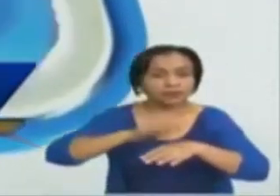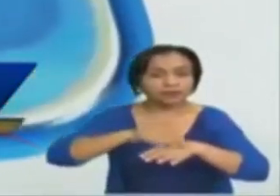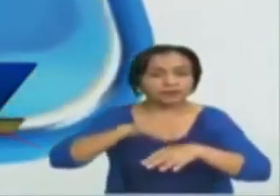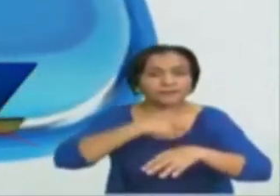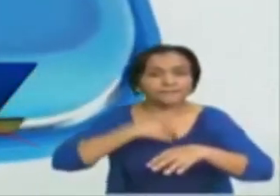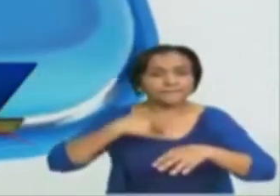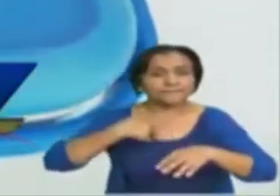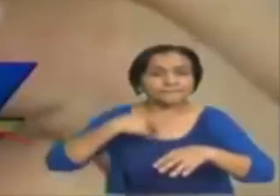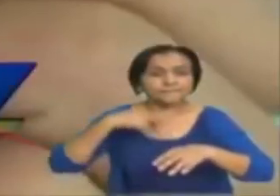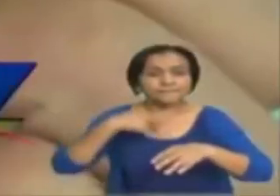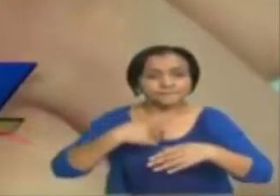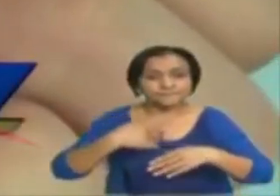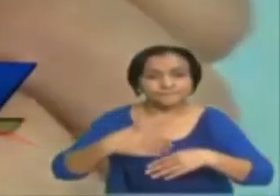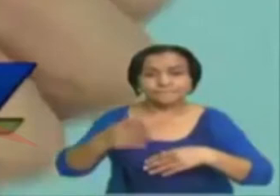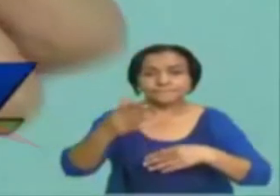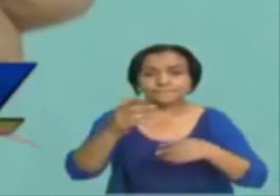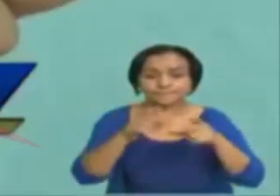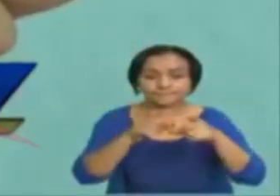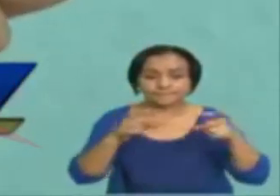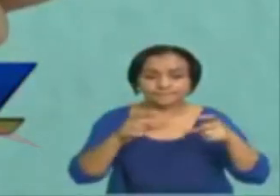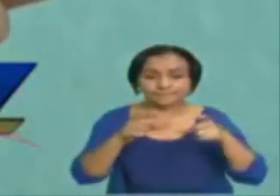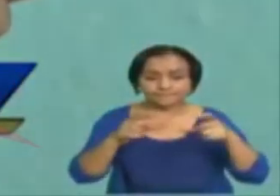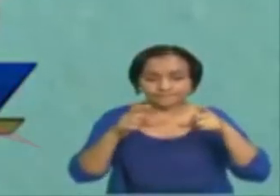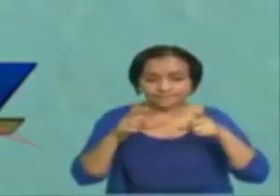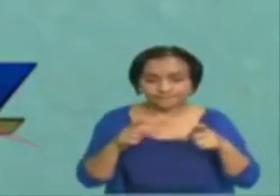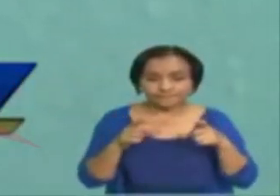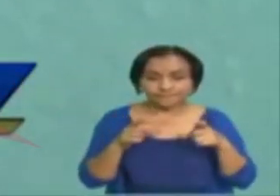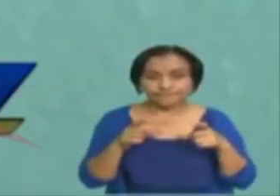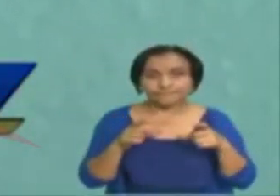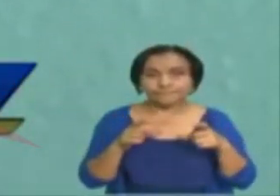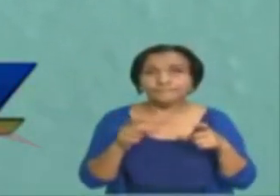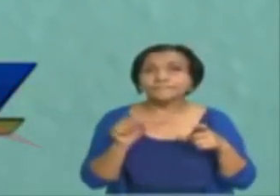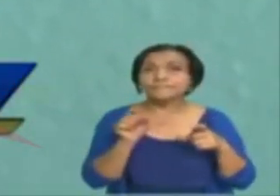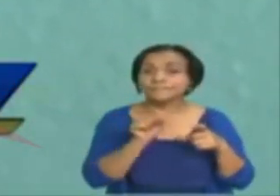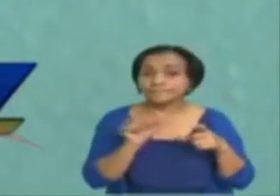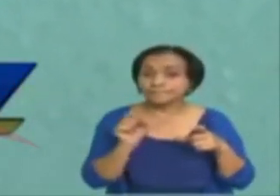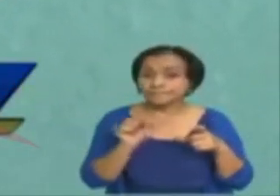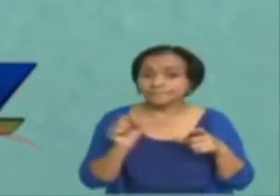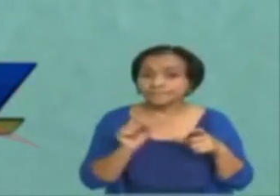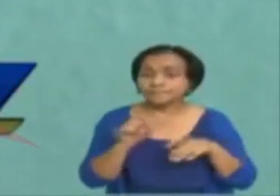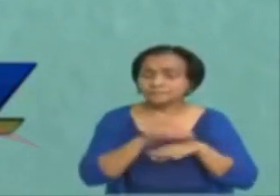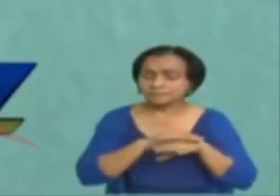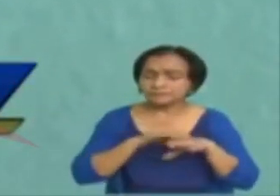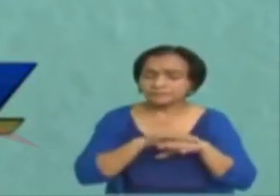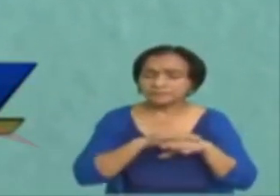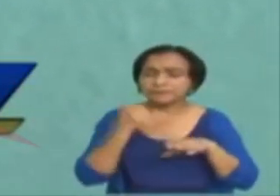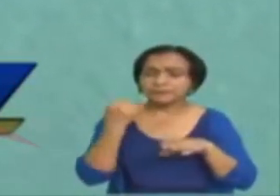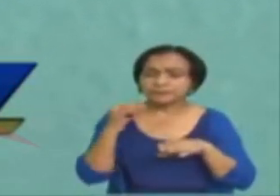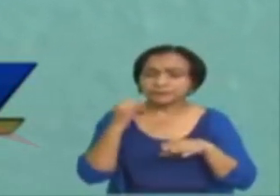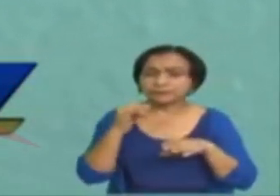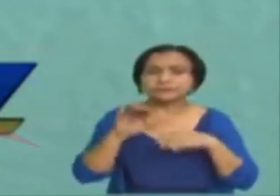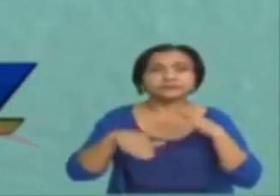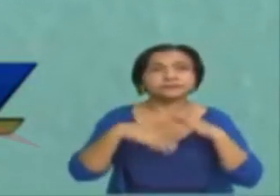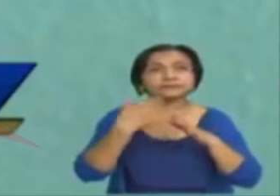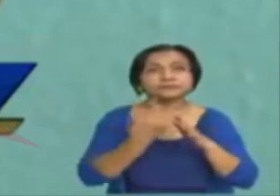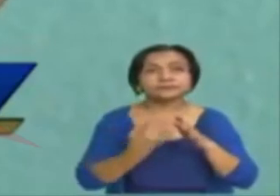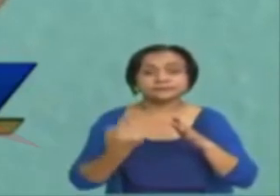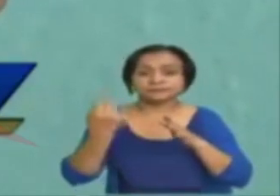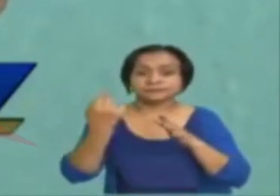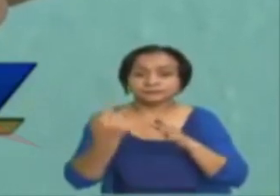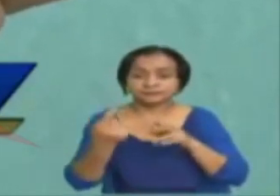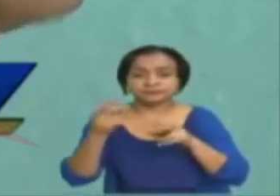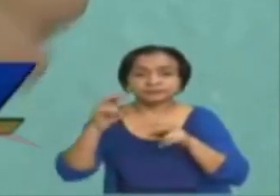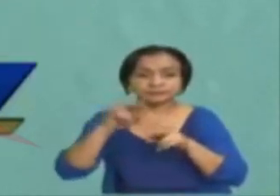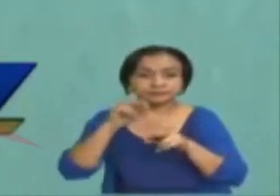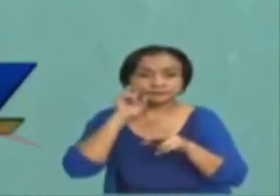Fernández Palacios, embajadora del Reino de España, el señor Pelayo Castro, embajador de la Unión Europea, especialista en desarrollo de